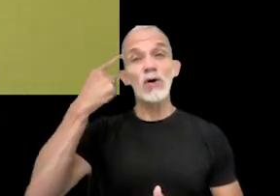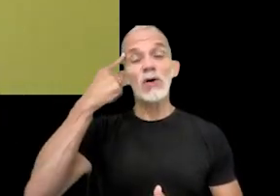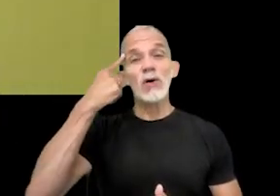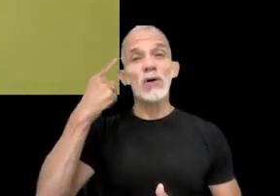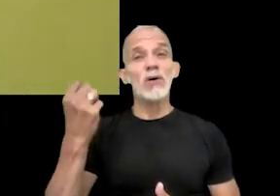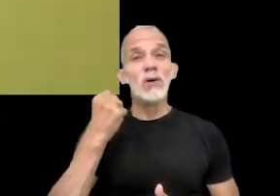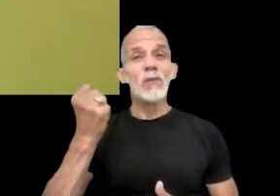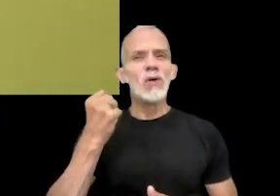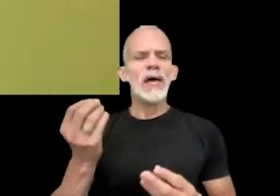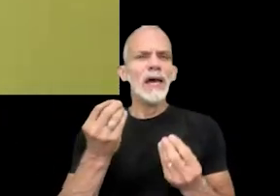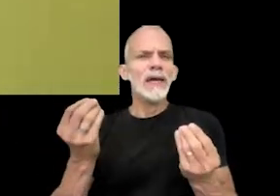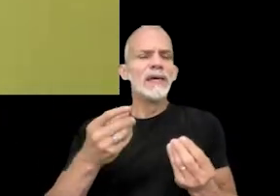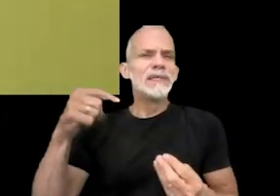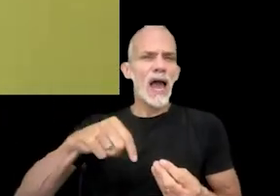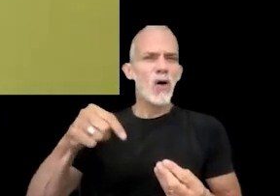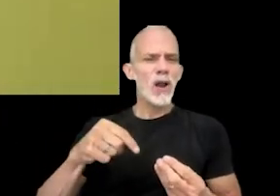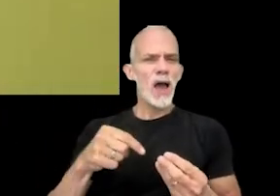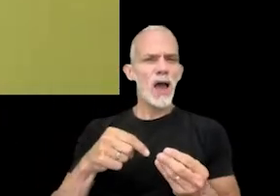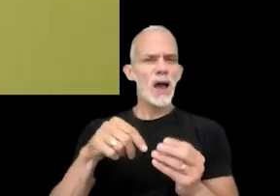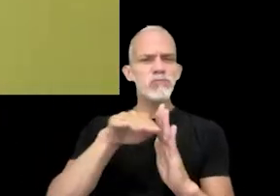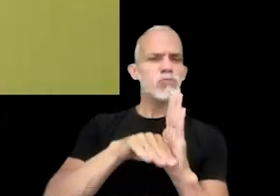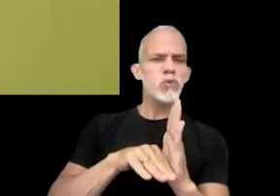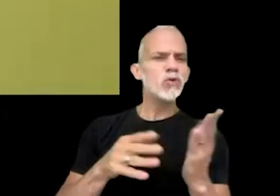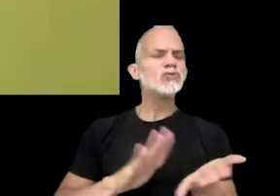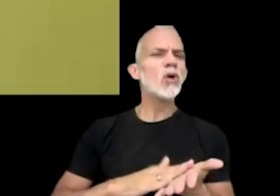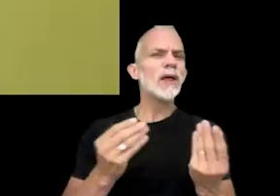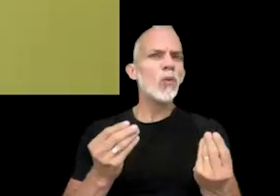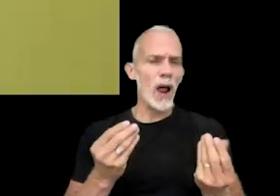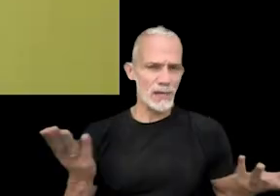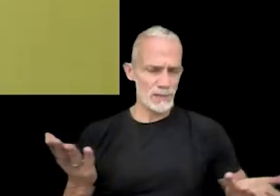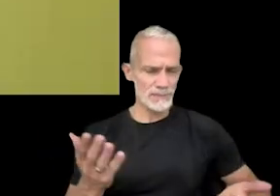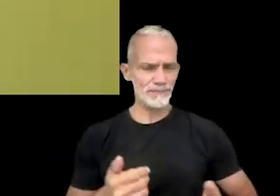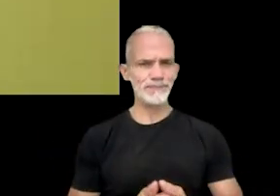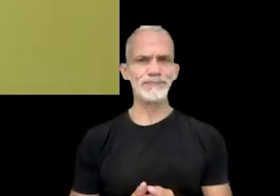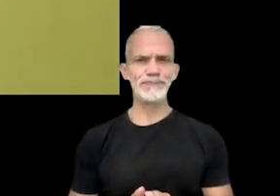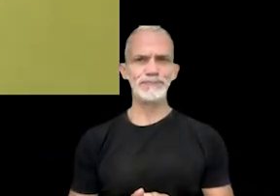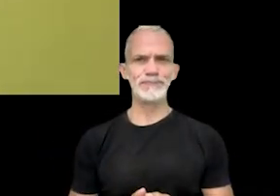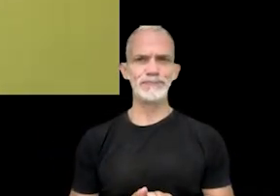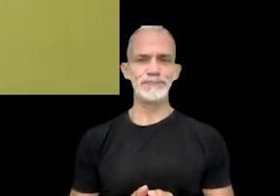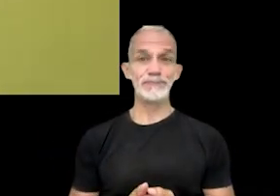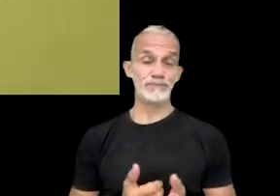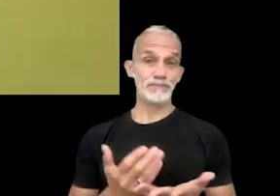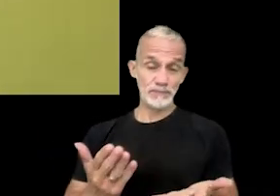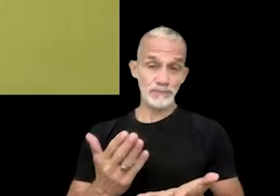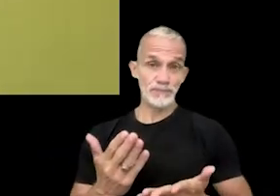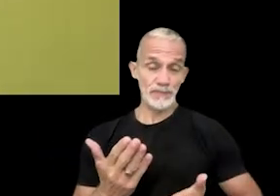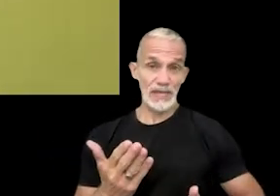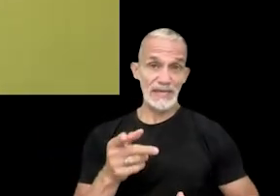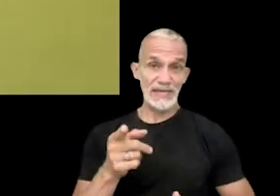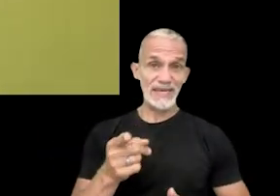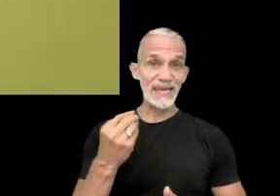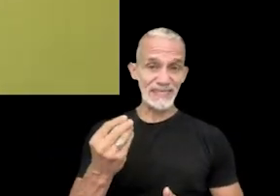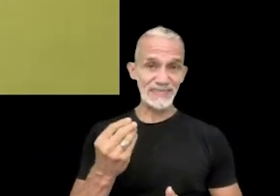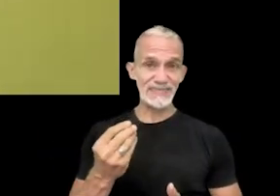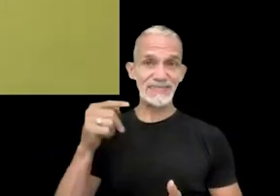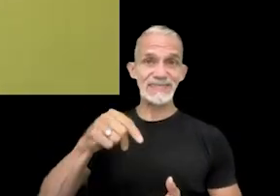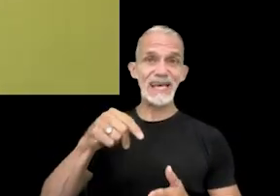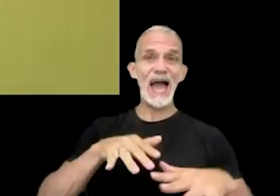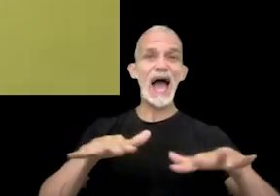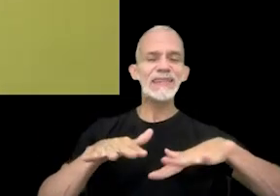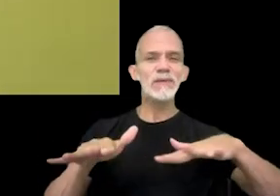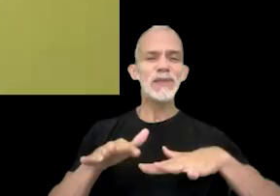encararlo sobre qué es lo que estamos regulando o sobre qué es lo que estamos trabajando en esencia. Y en esencia estamos trabajando esta actividad